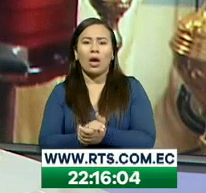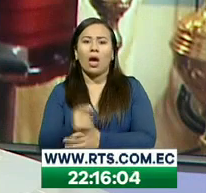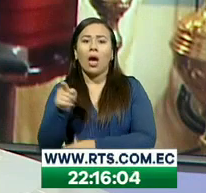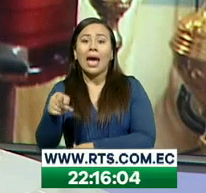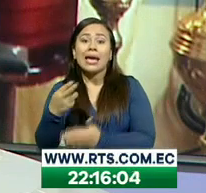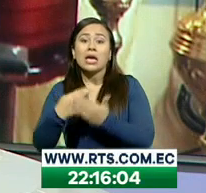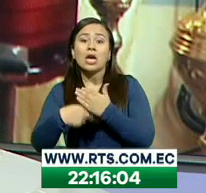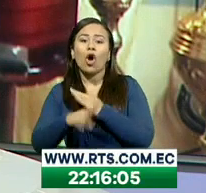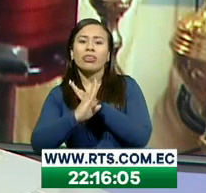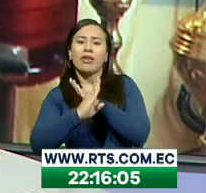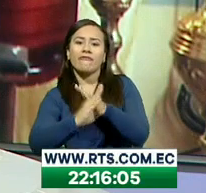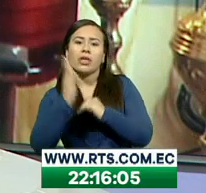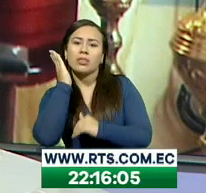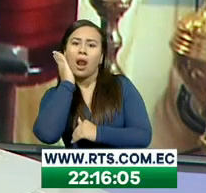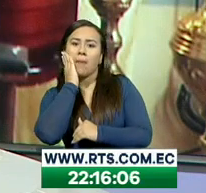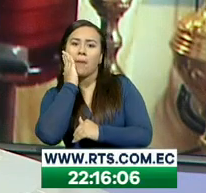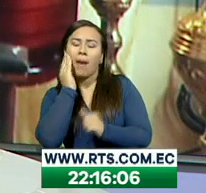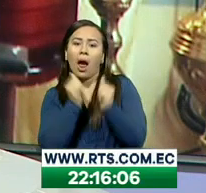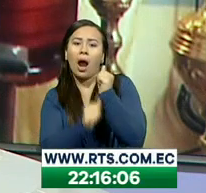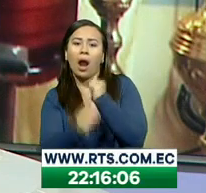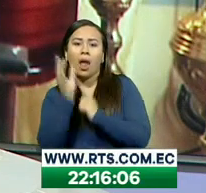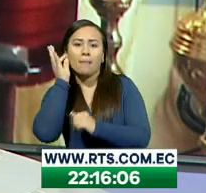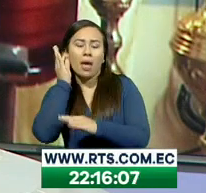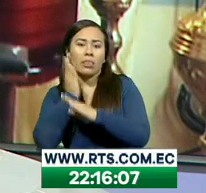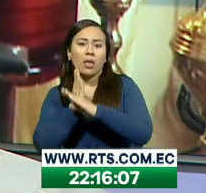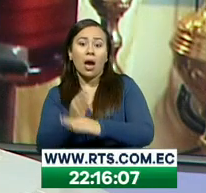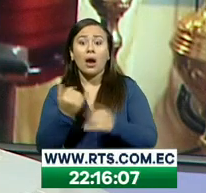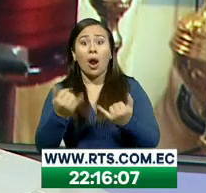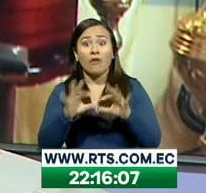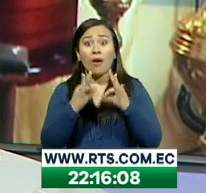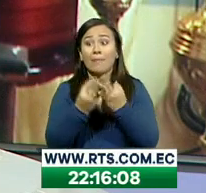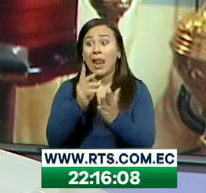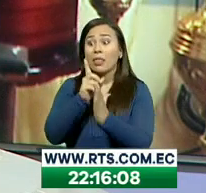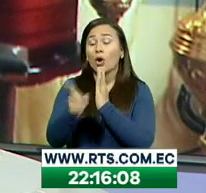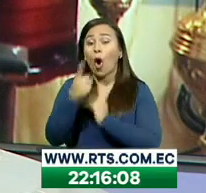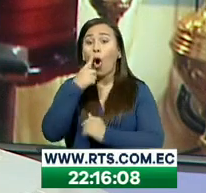del occiso aseguran que no pretenden iniciar procesos en contra del menor y